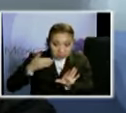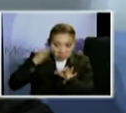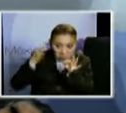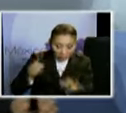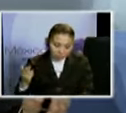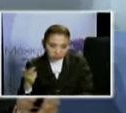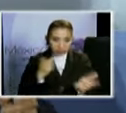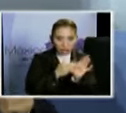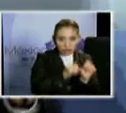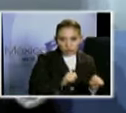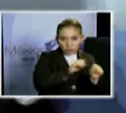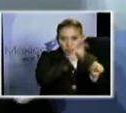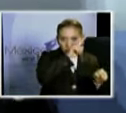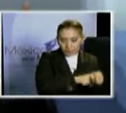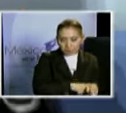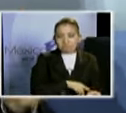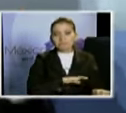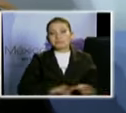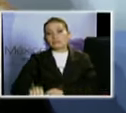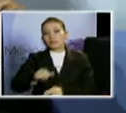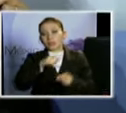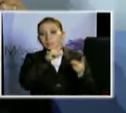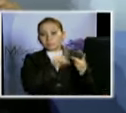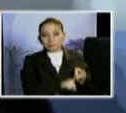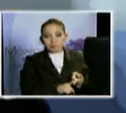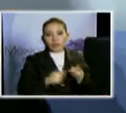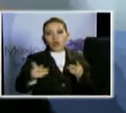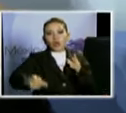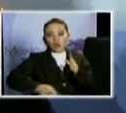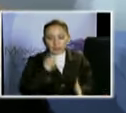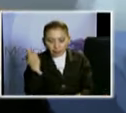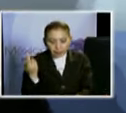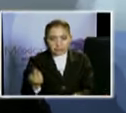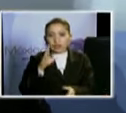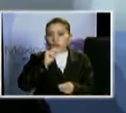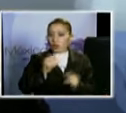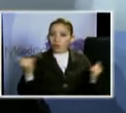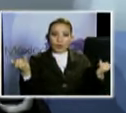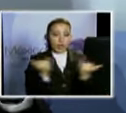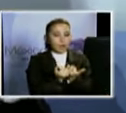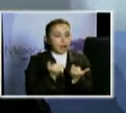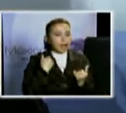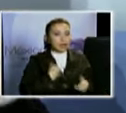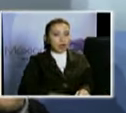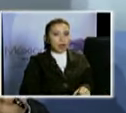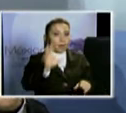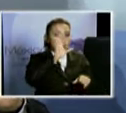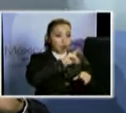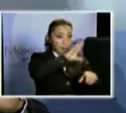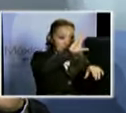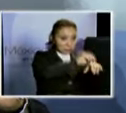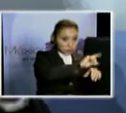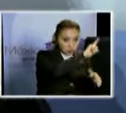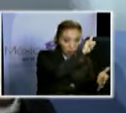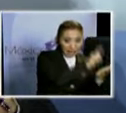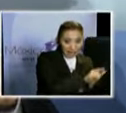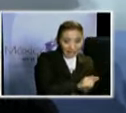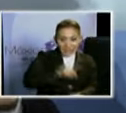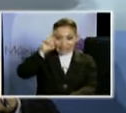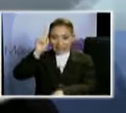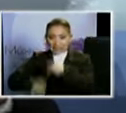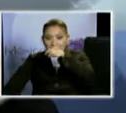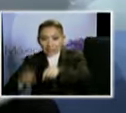productivas fundamentalmente. Segundo, volver a insistir, no es lo mismo despenalizar que legalizar. Sí.